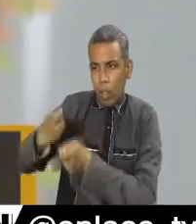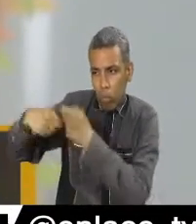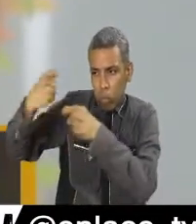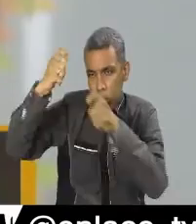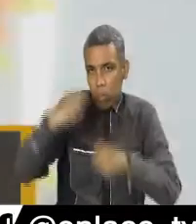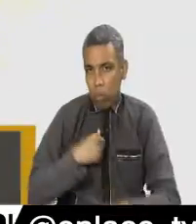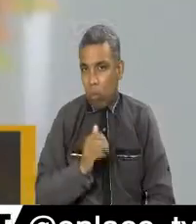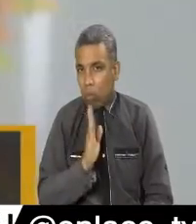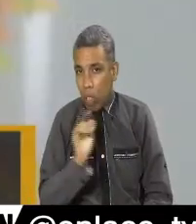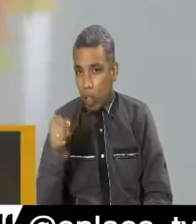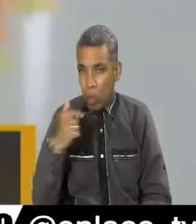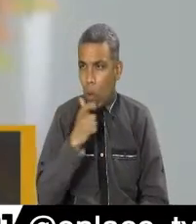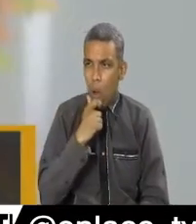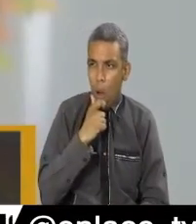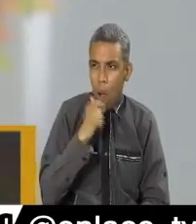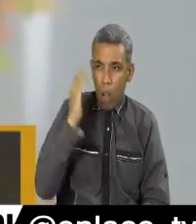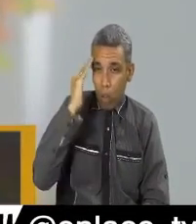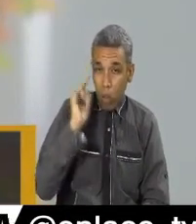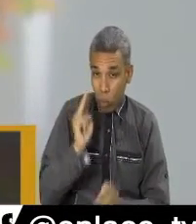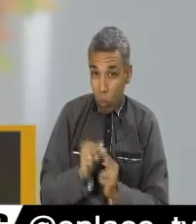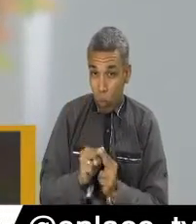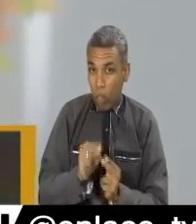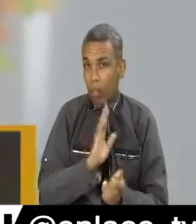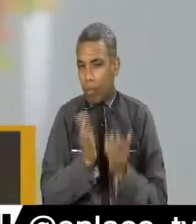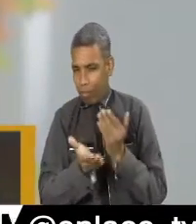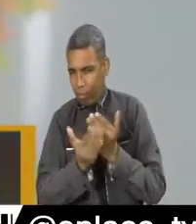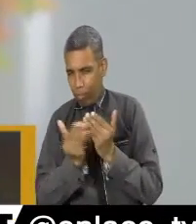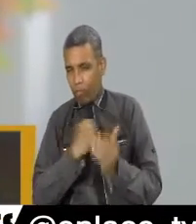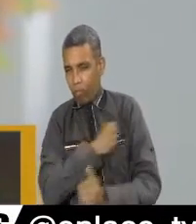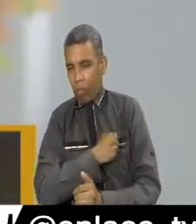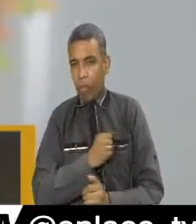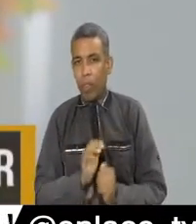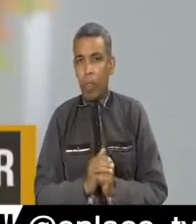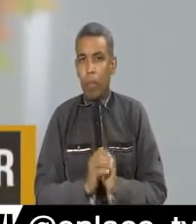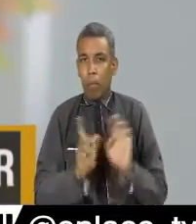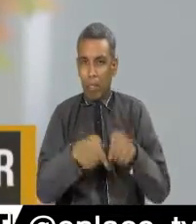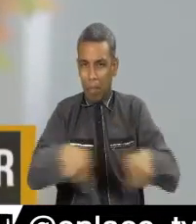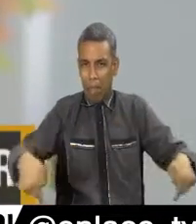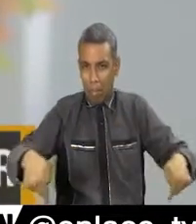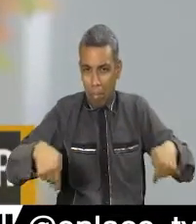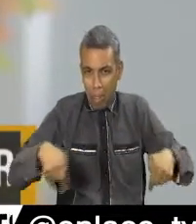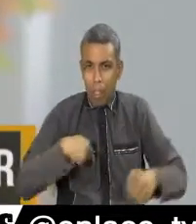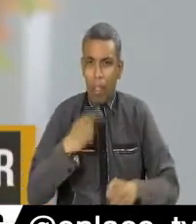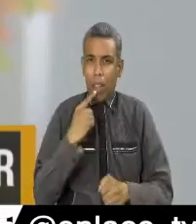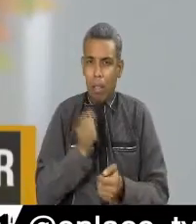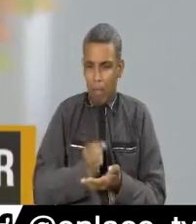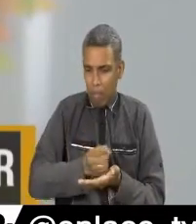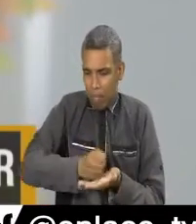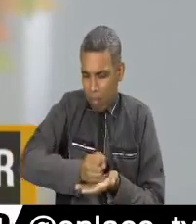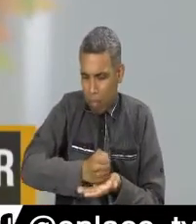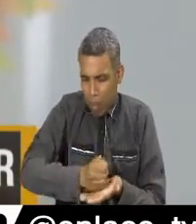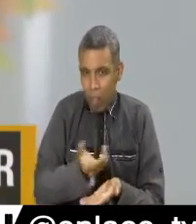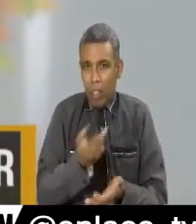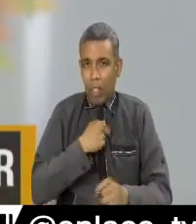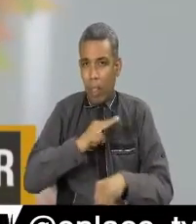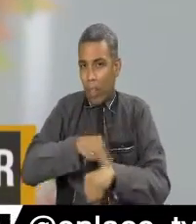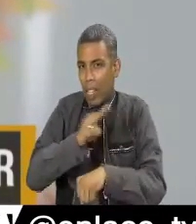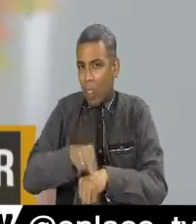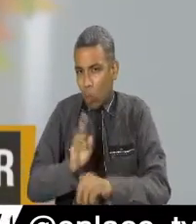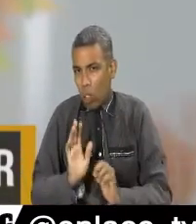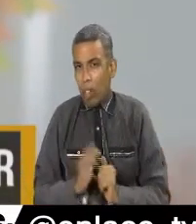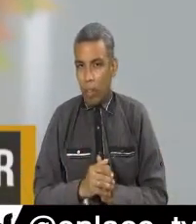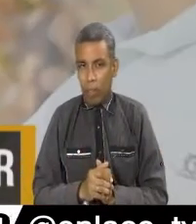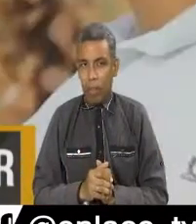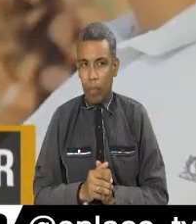salud es un derecho público. Potencialmente lo comercializan las tiendas naturistas de la ciudad, en las farmacias difícilmente, porque es que está como registro